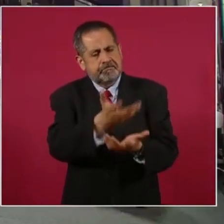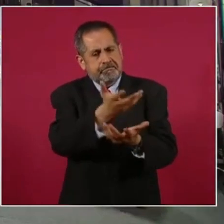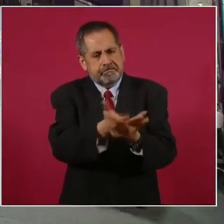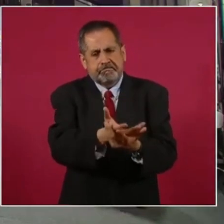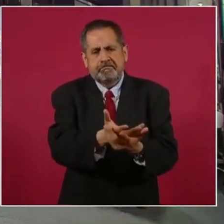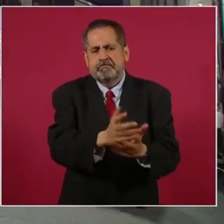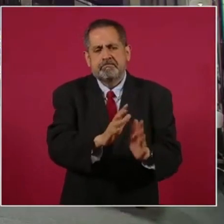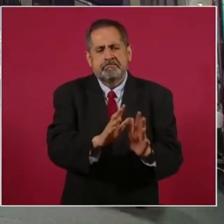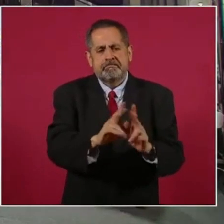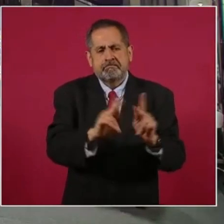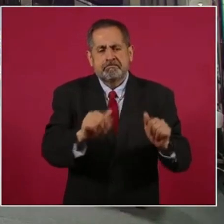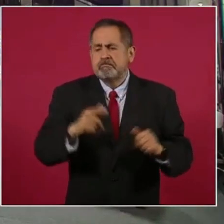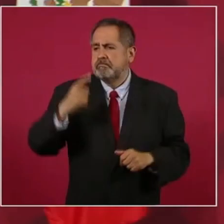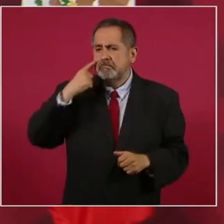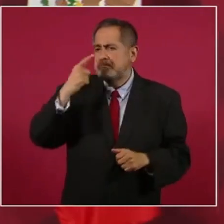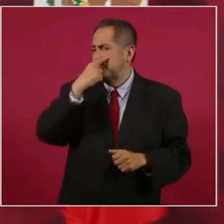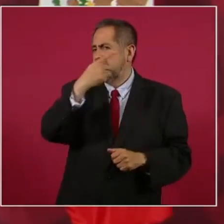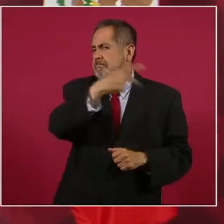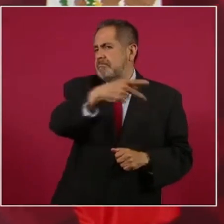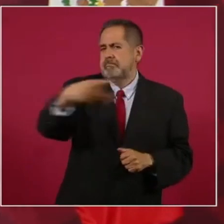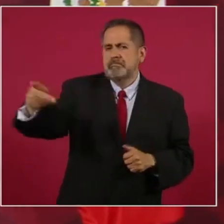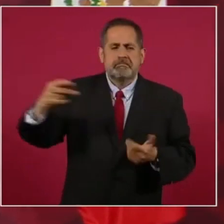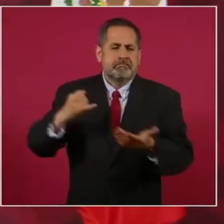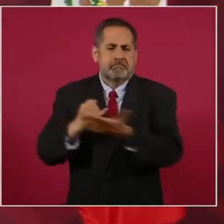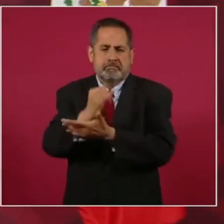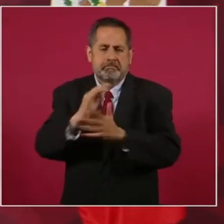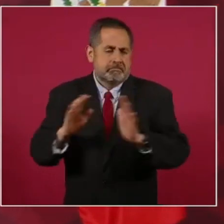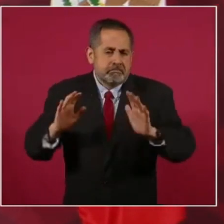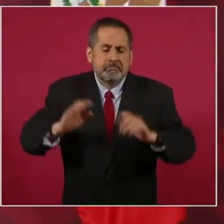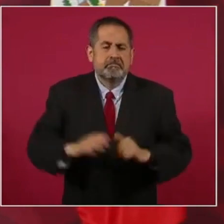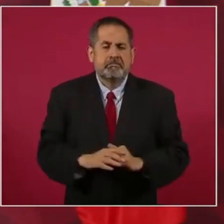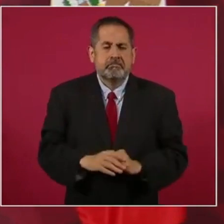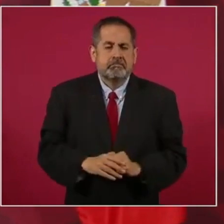a que cada quien decida. Acabo de estar